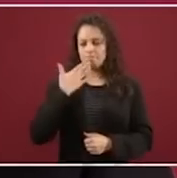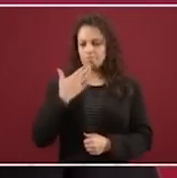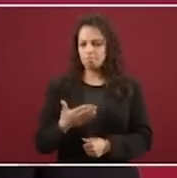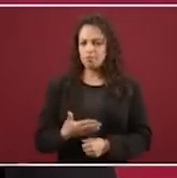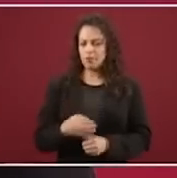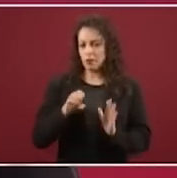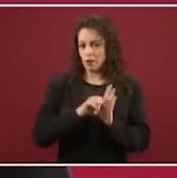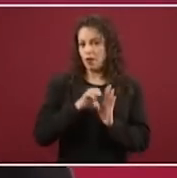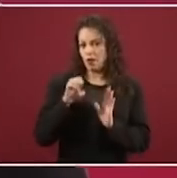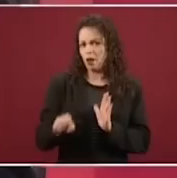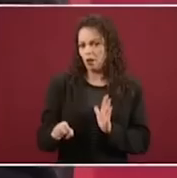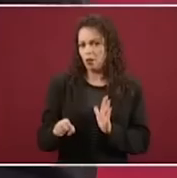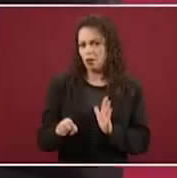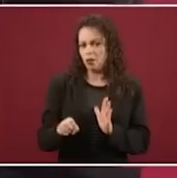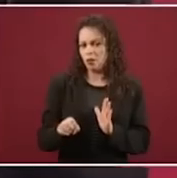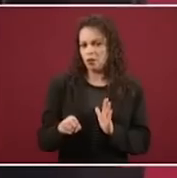de